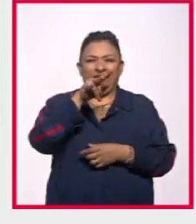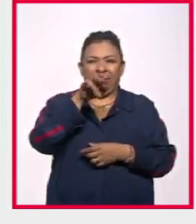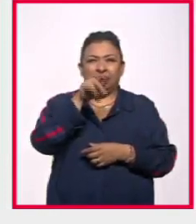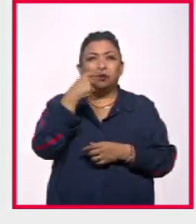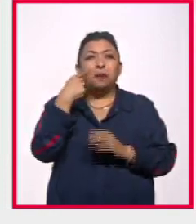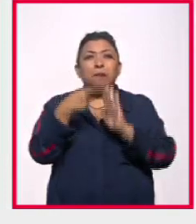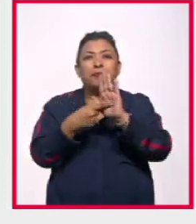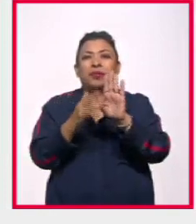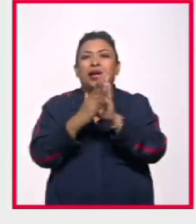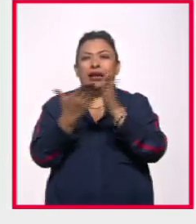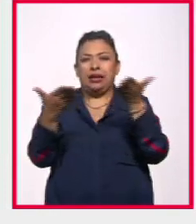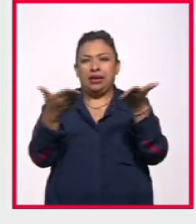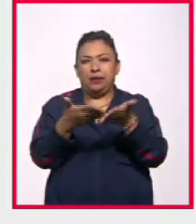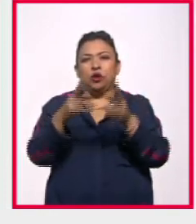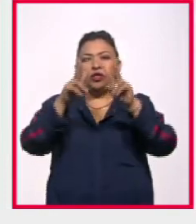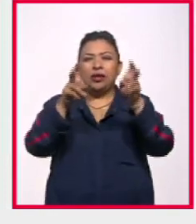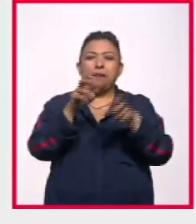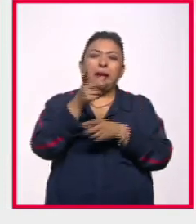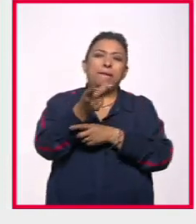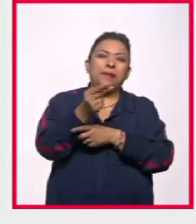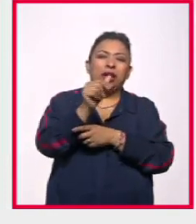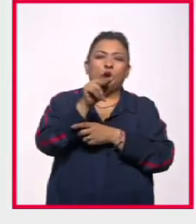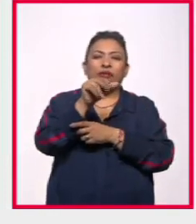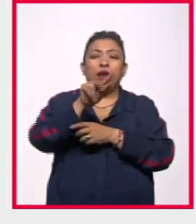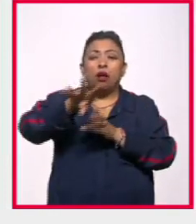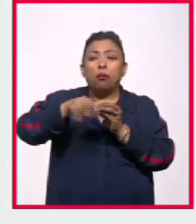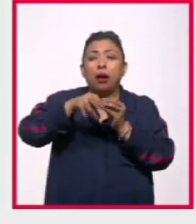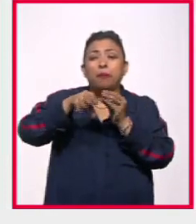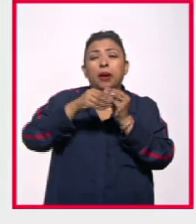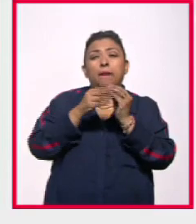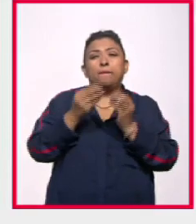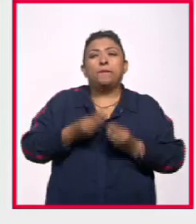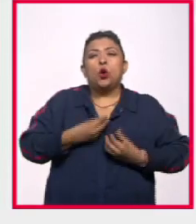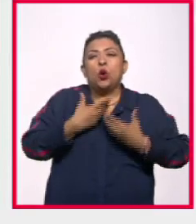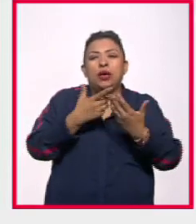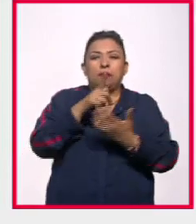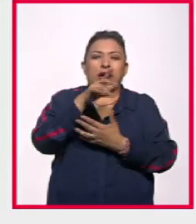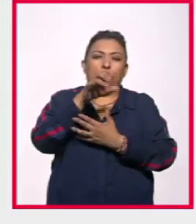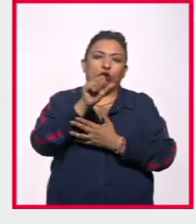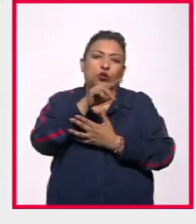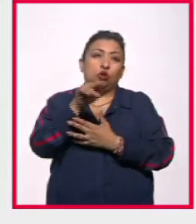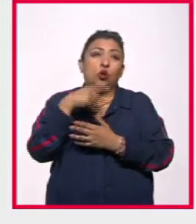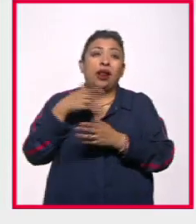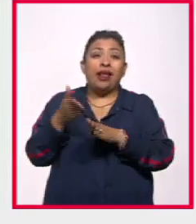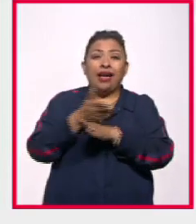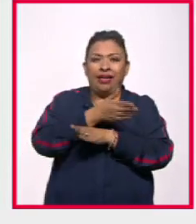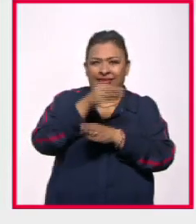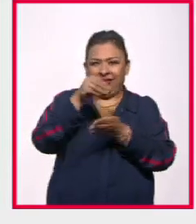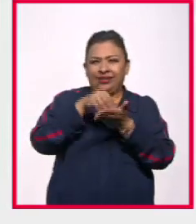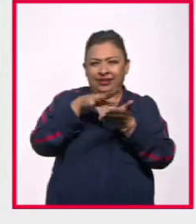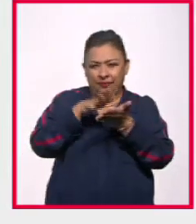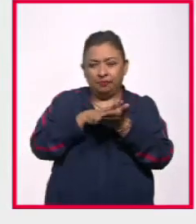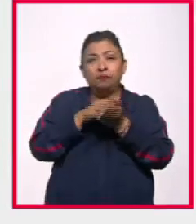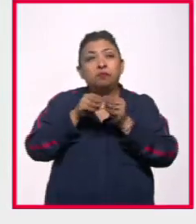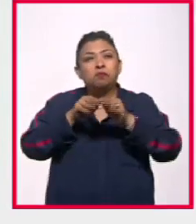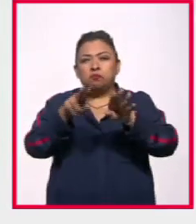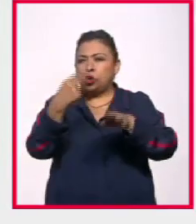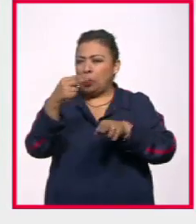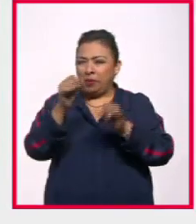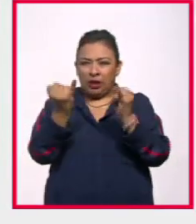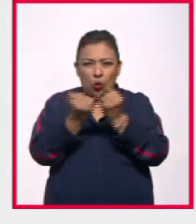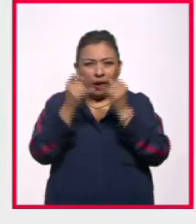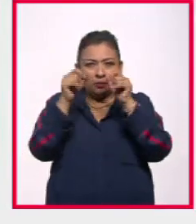el libro El perro andaluz, en el que se recopilan poemas de Luis Buñuel, previamente publicados bajo el mismo nombre, pero que también incluye